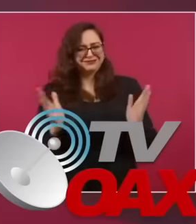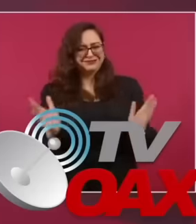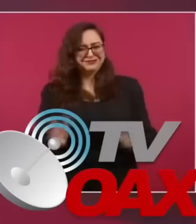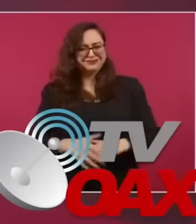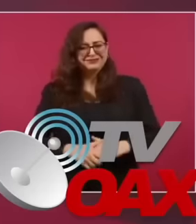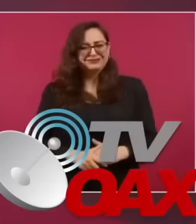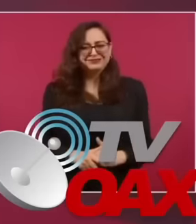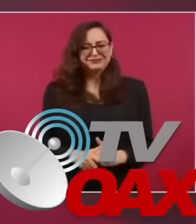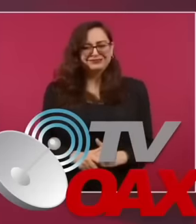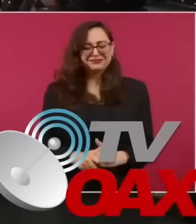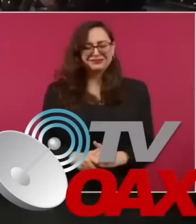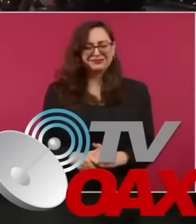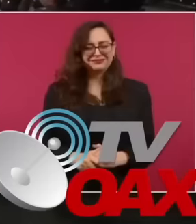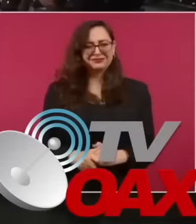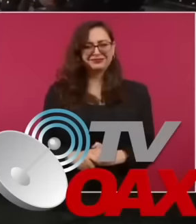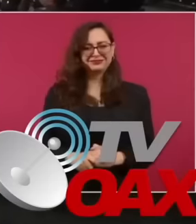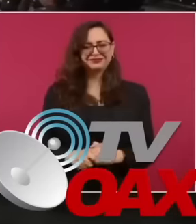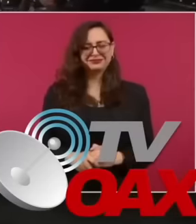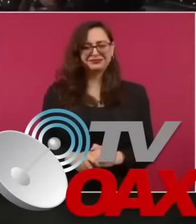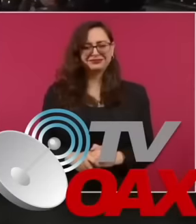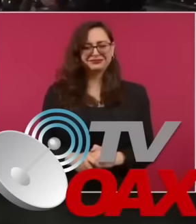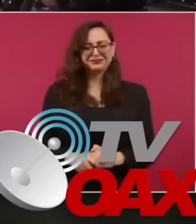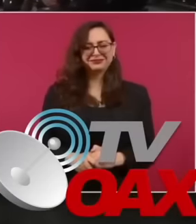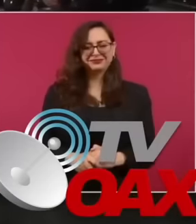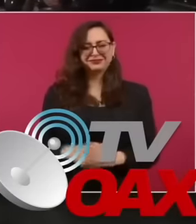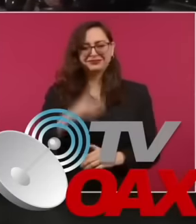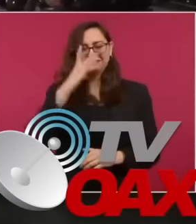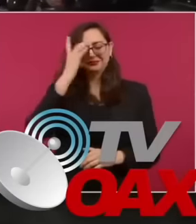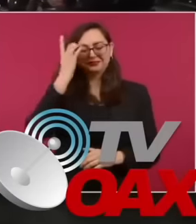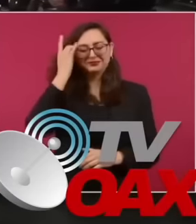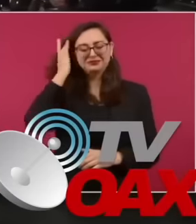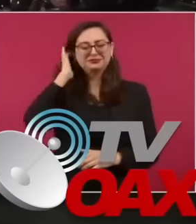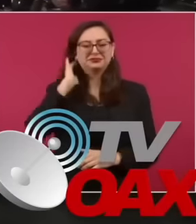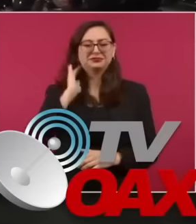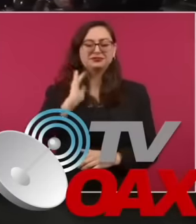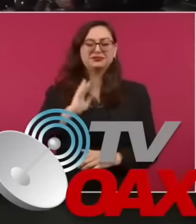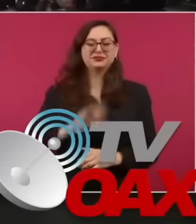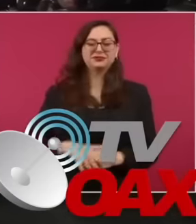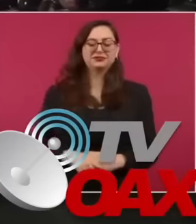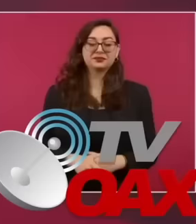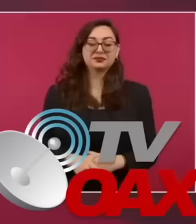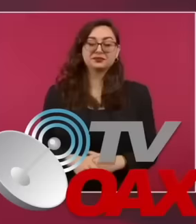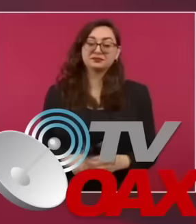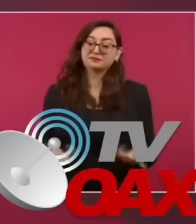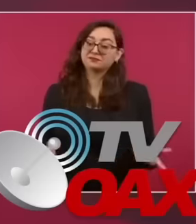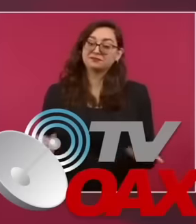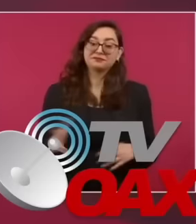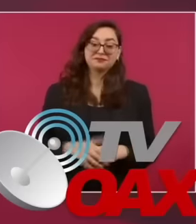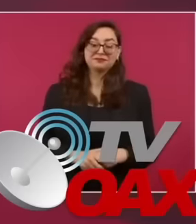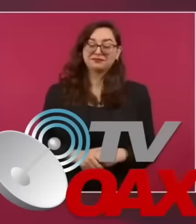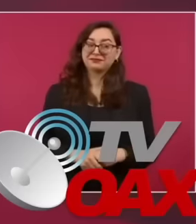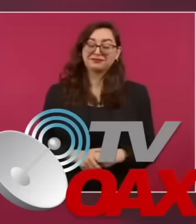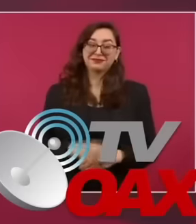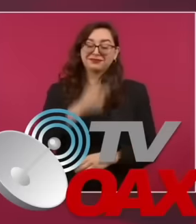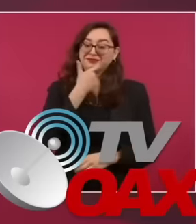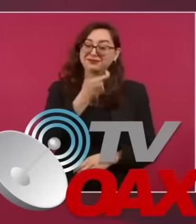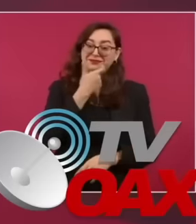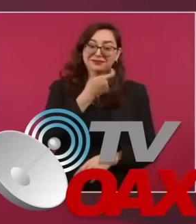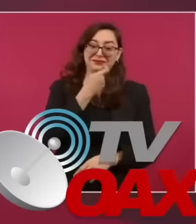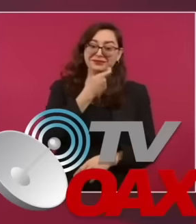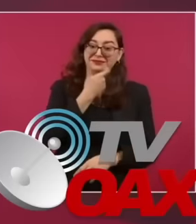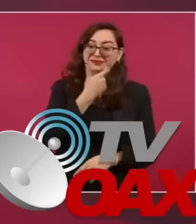Ahora sí que de caricatura.